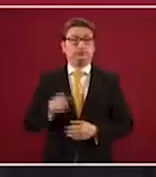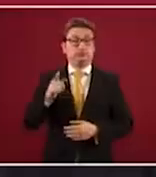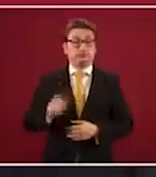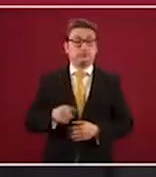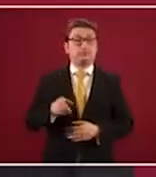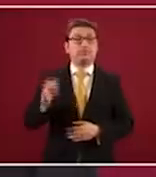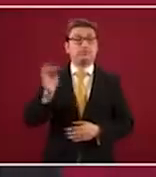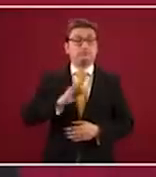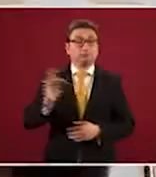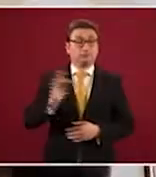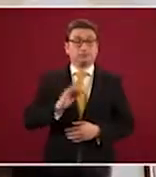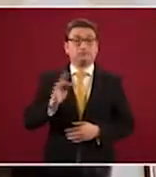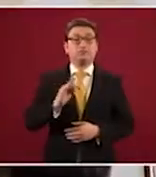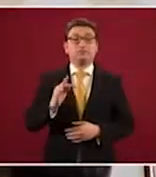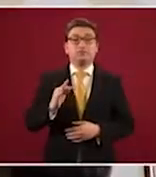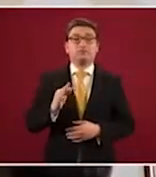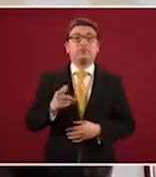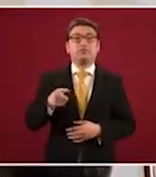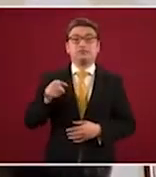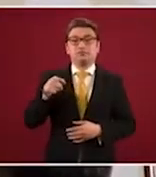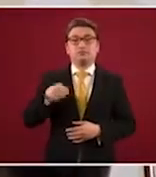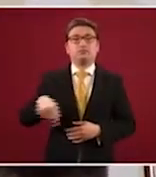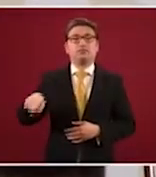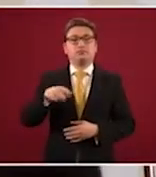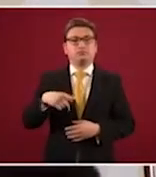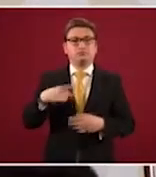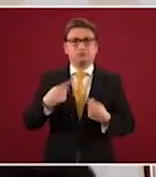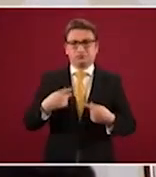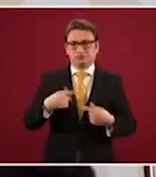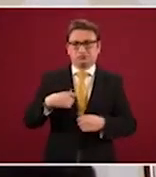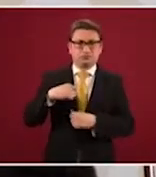presuntos malos manejos